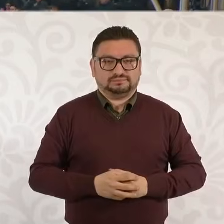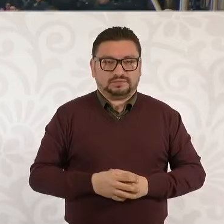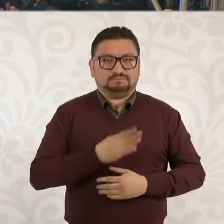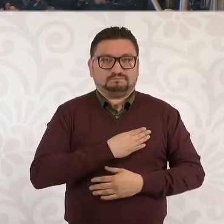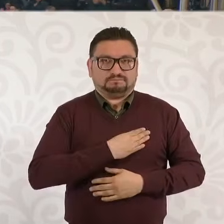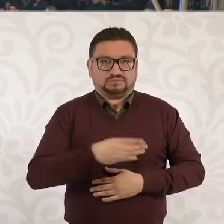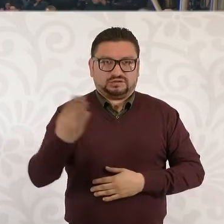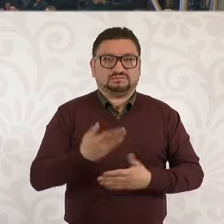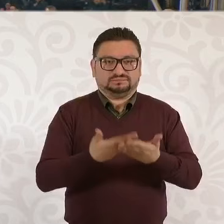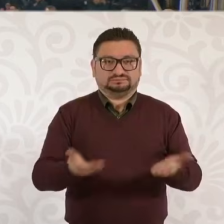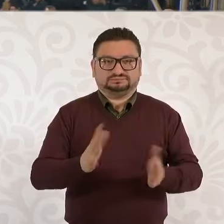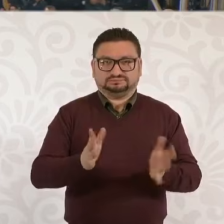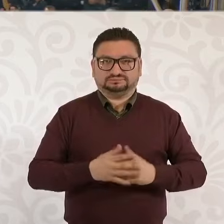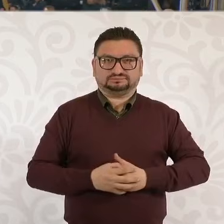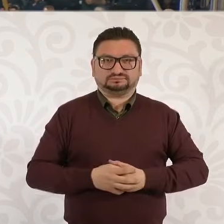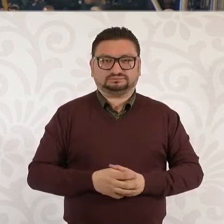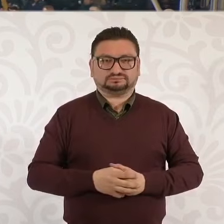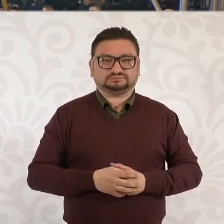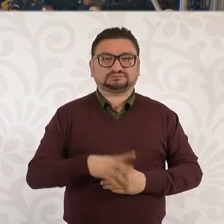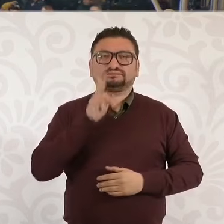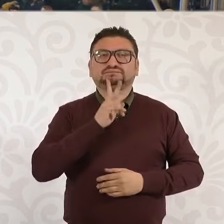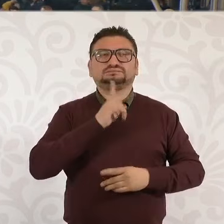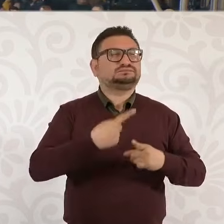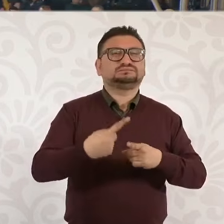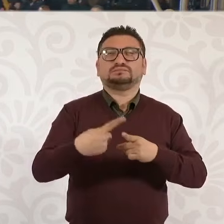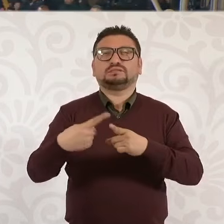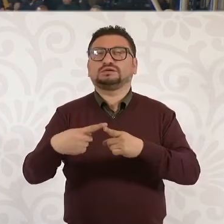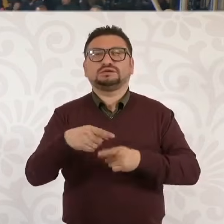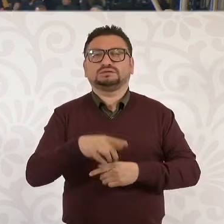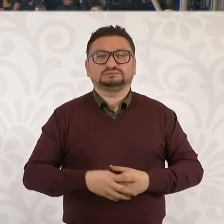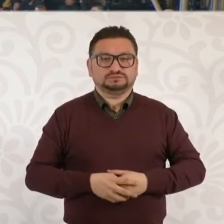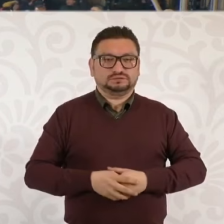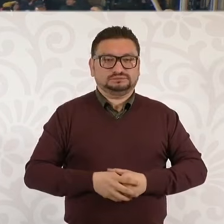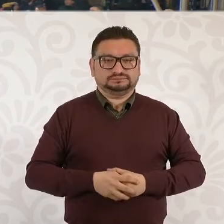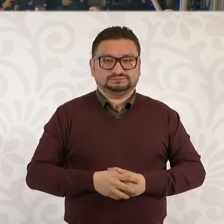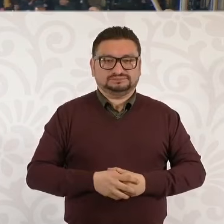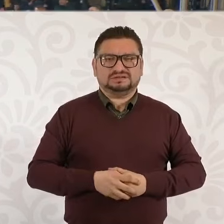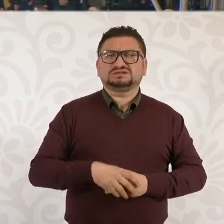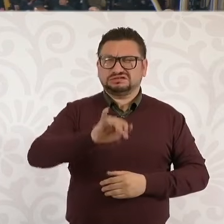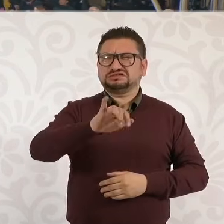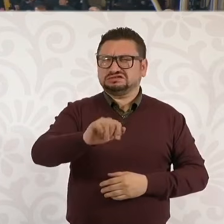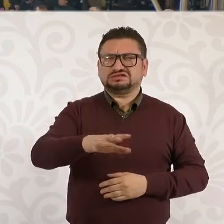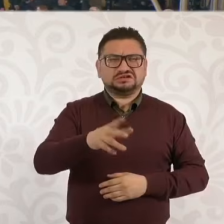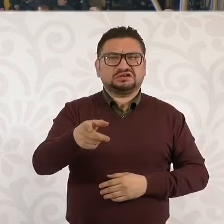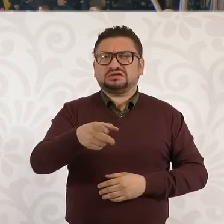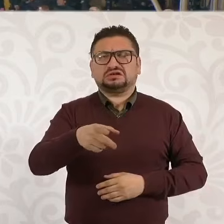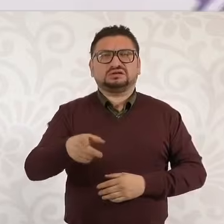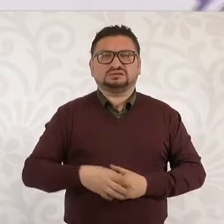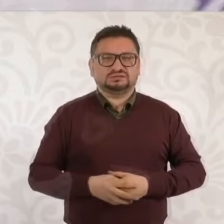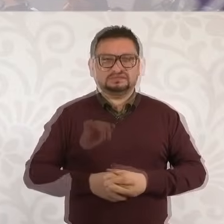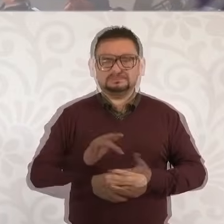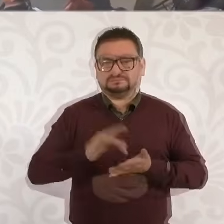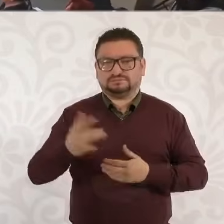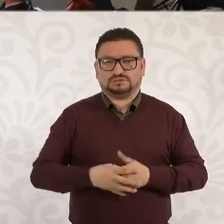Bueno, vamos. A ver quién. A ver. Sí, vamos a tomar sobre la pura